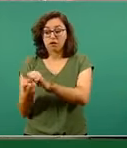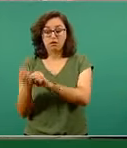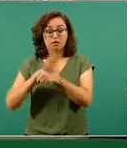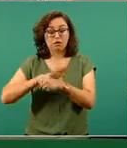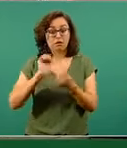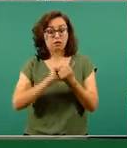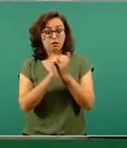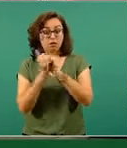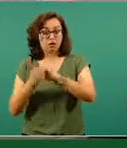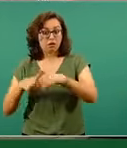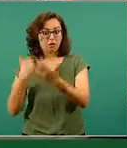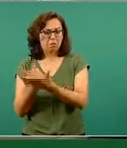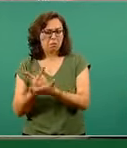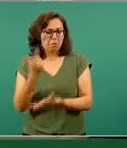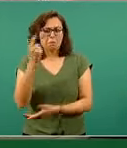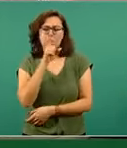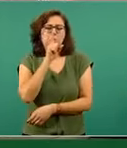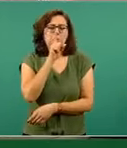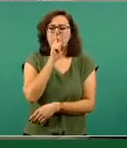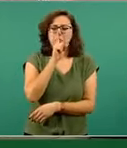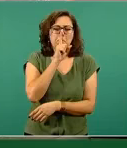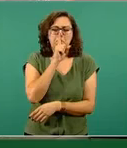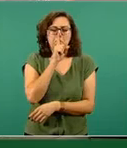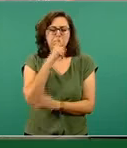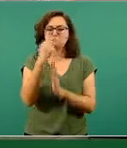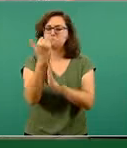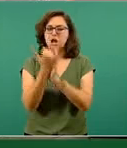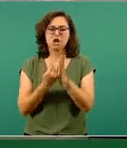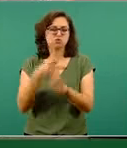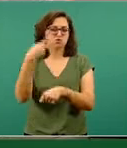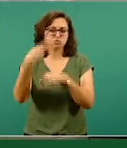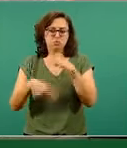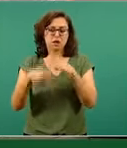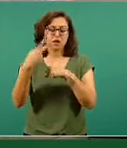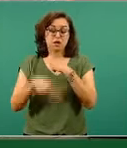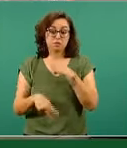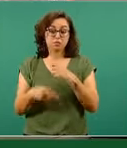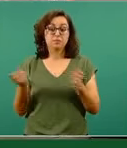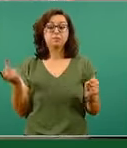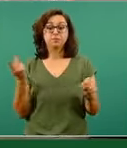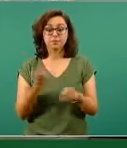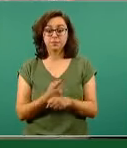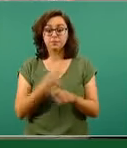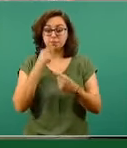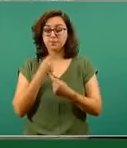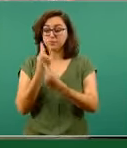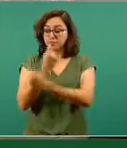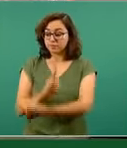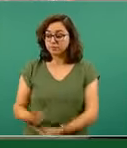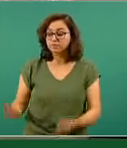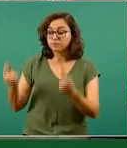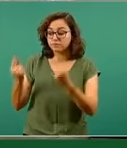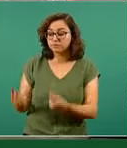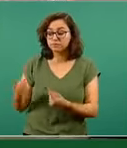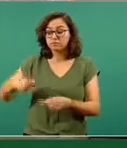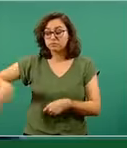es alentador en el sentido de que los riesgos específicos para la niñez no son como lo existen en otras enfermedades